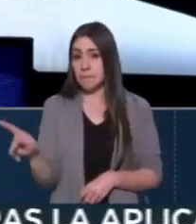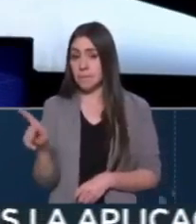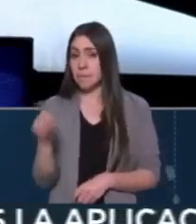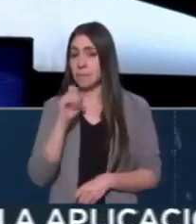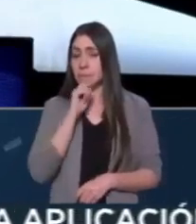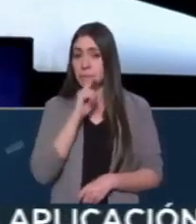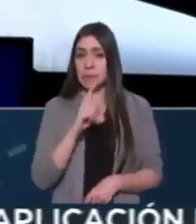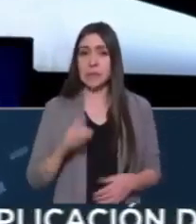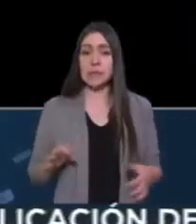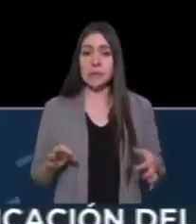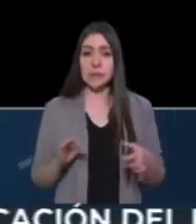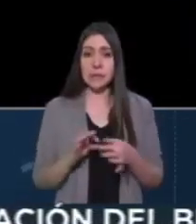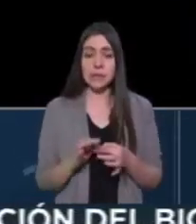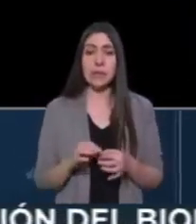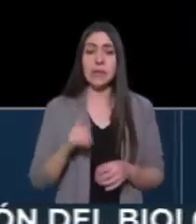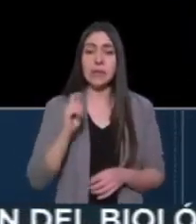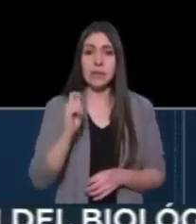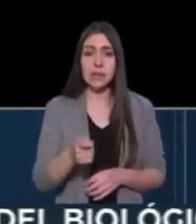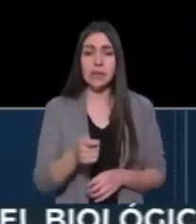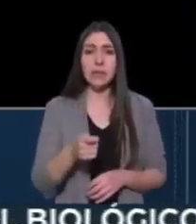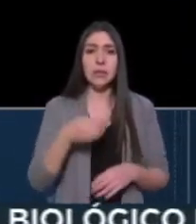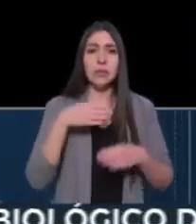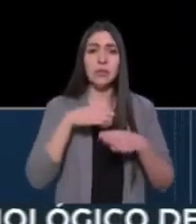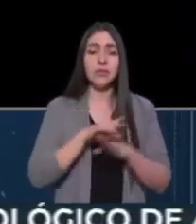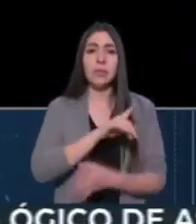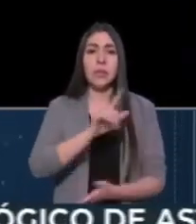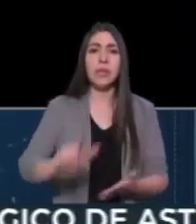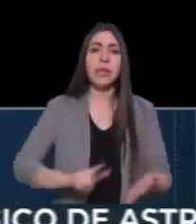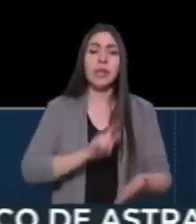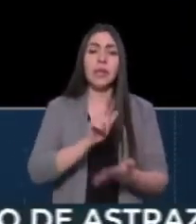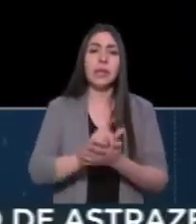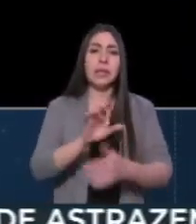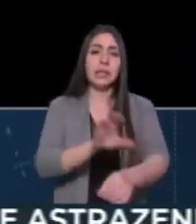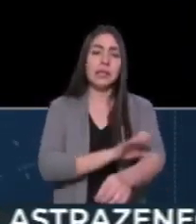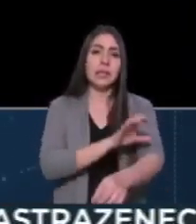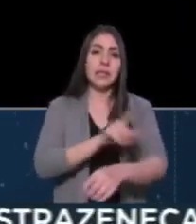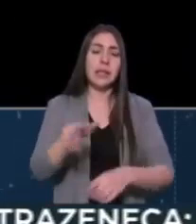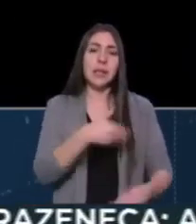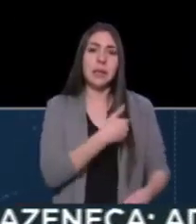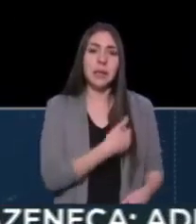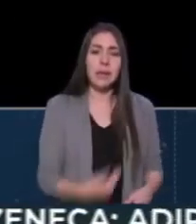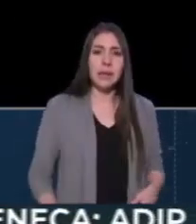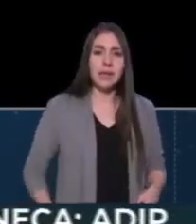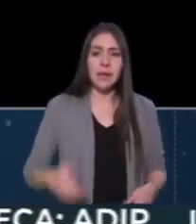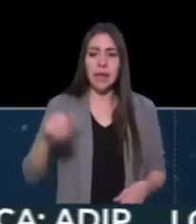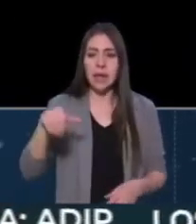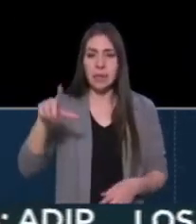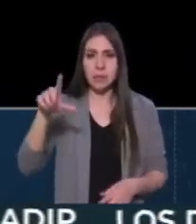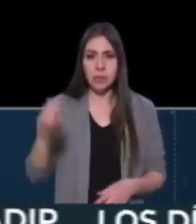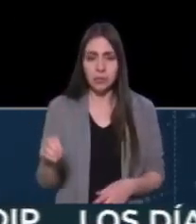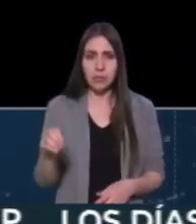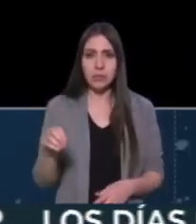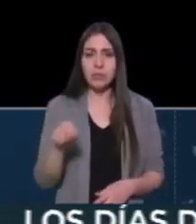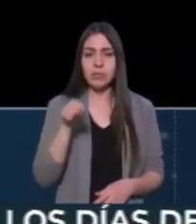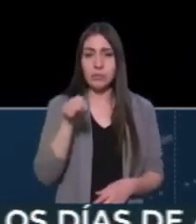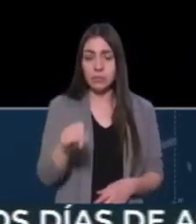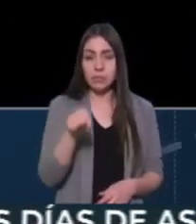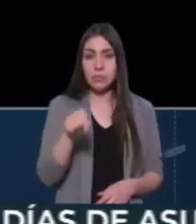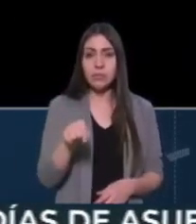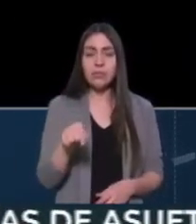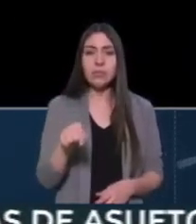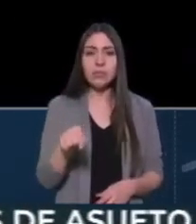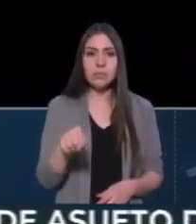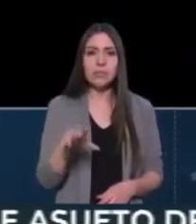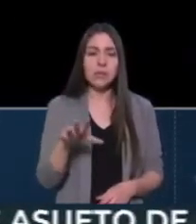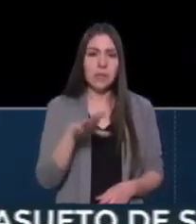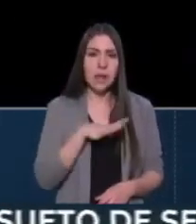a la cuestión de la ley eléctrica del presidente López Obrador, donde hay evidentemente